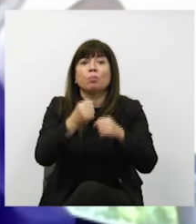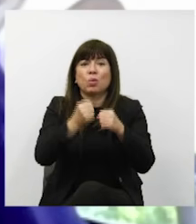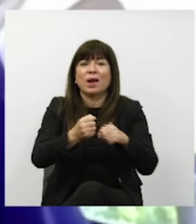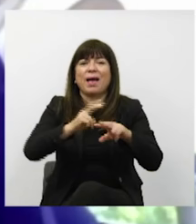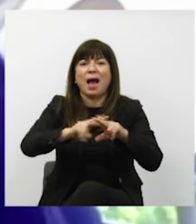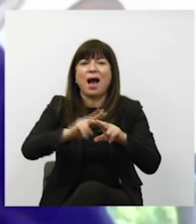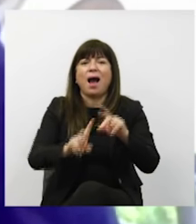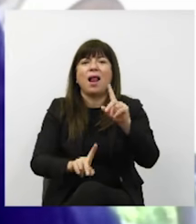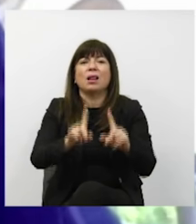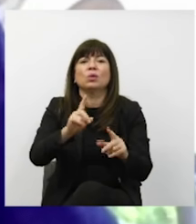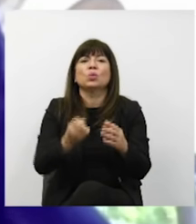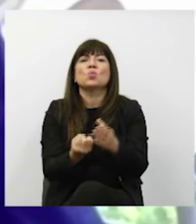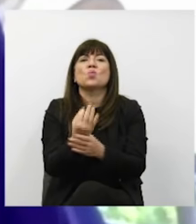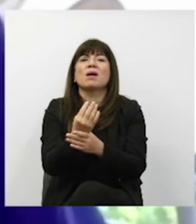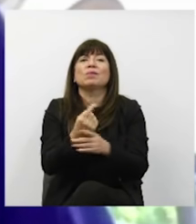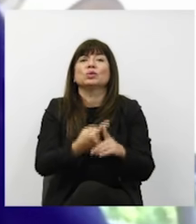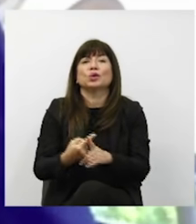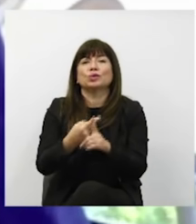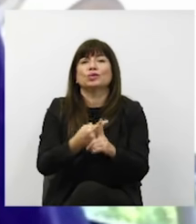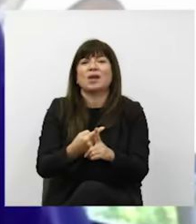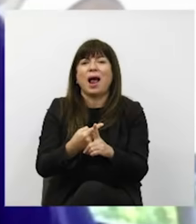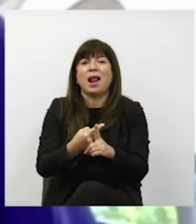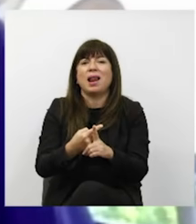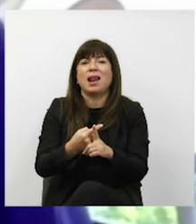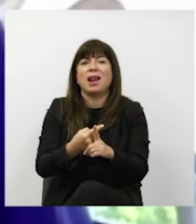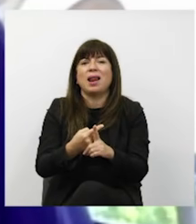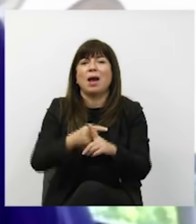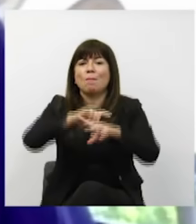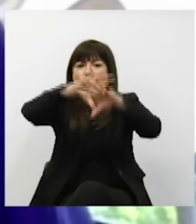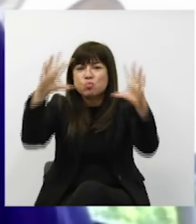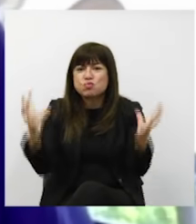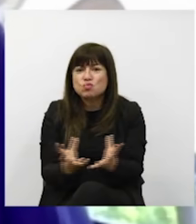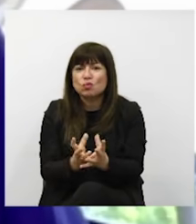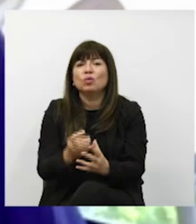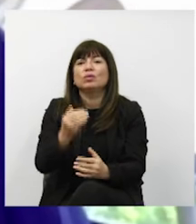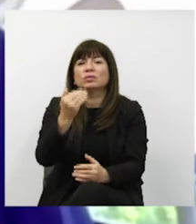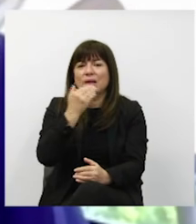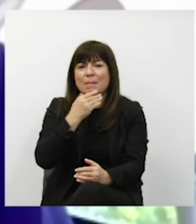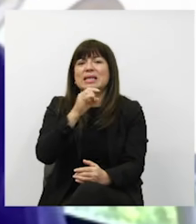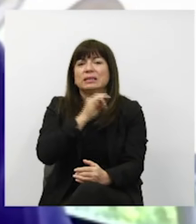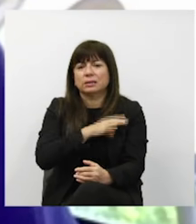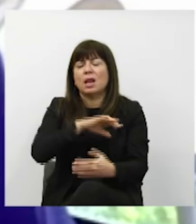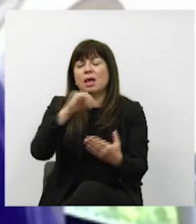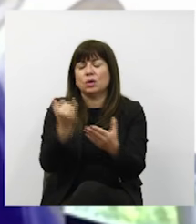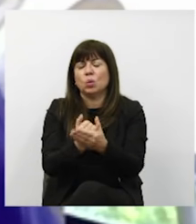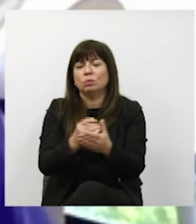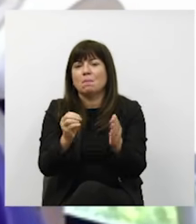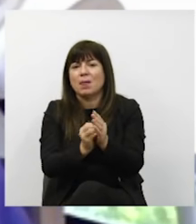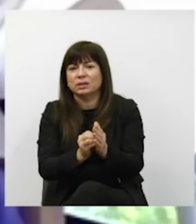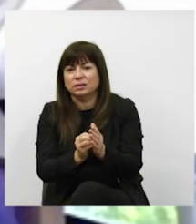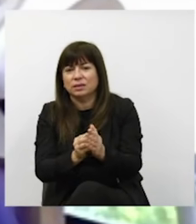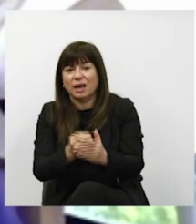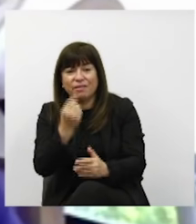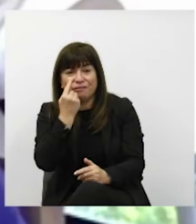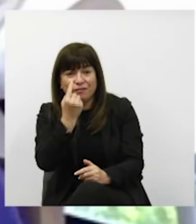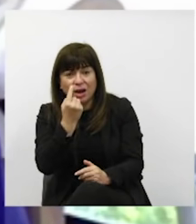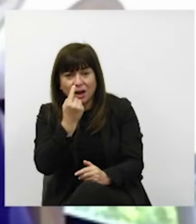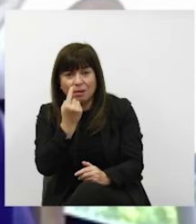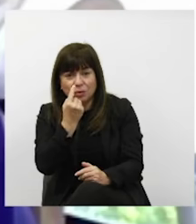social, tanto global como nacional, relativamente más inclusivo.